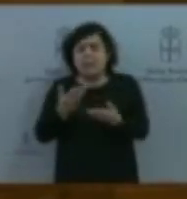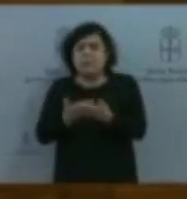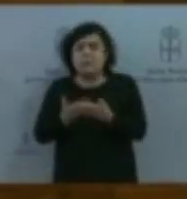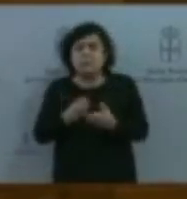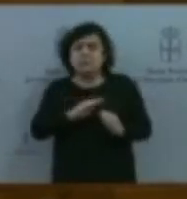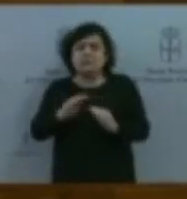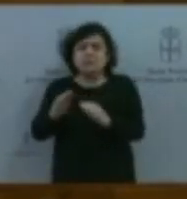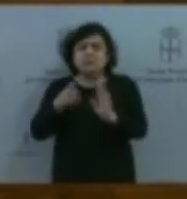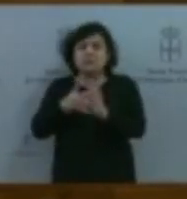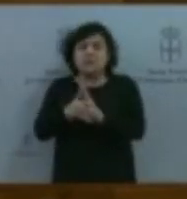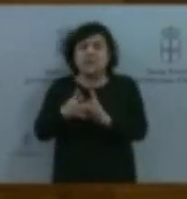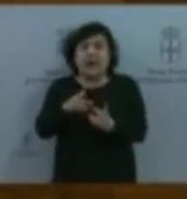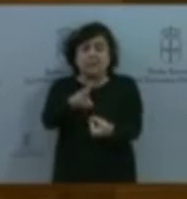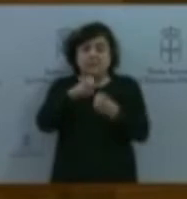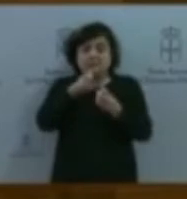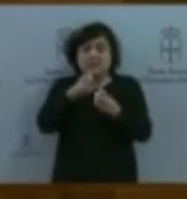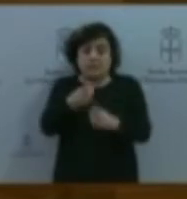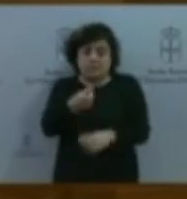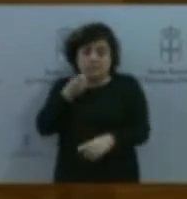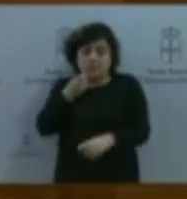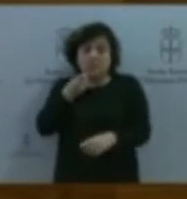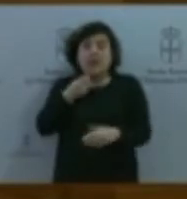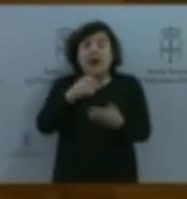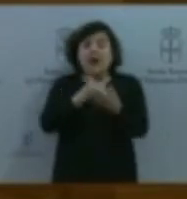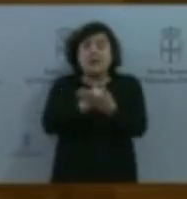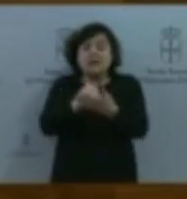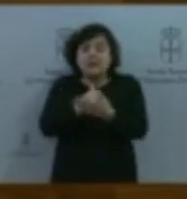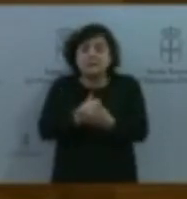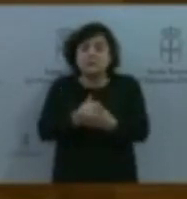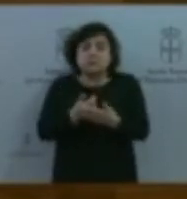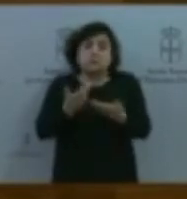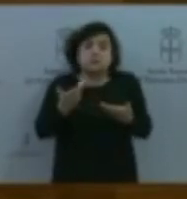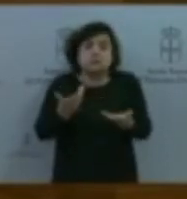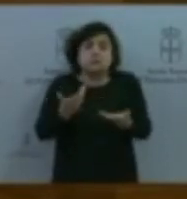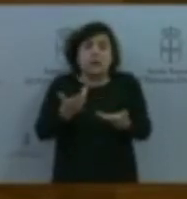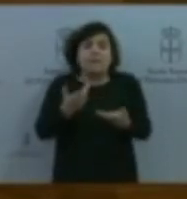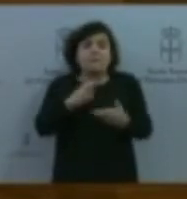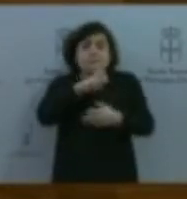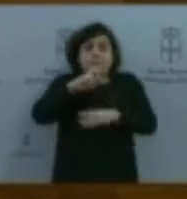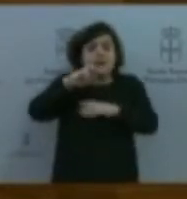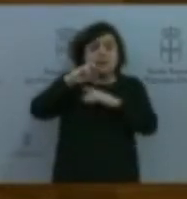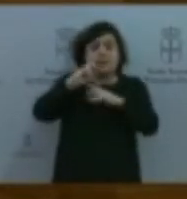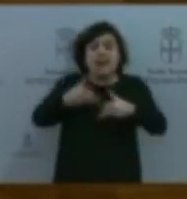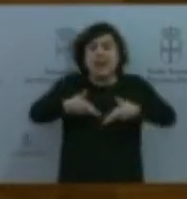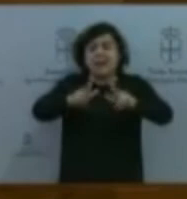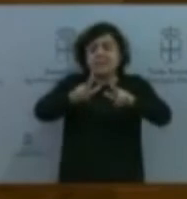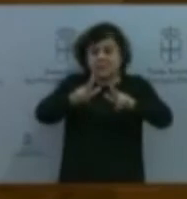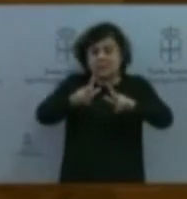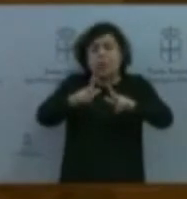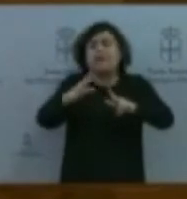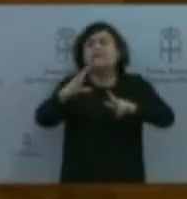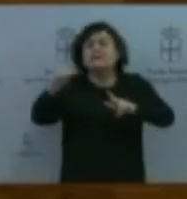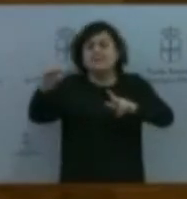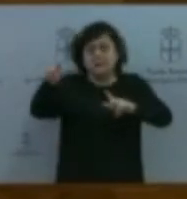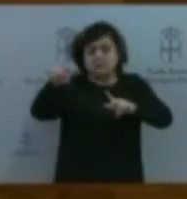ingresos, valorizar la libertad, digamos, que entienden ustedes con libertad de sanidad pública, de sanidad privada, es decir, hacer más pequeño